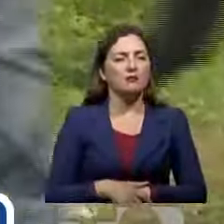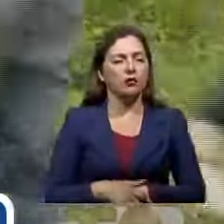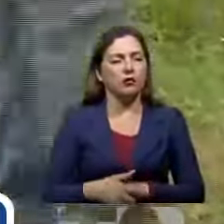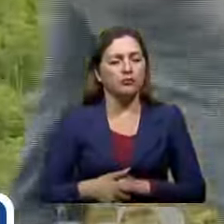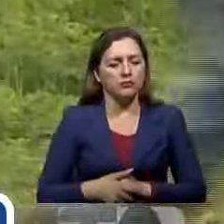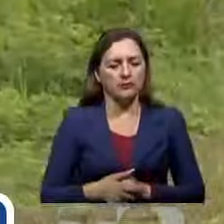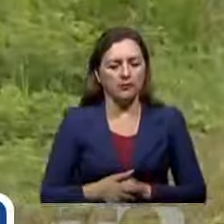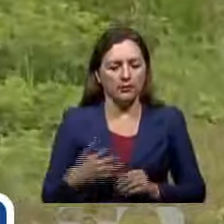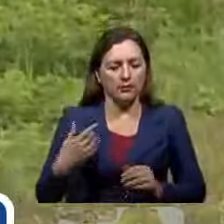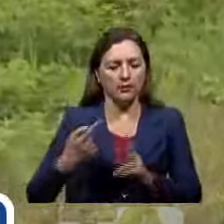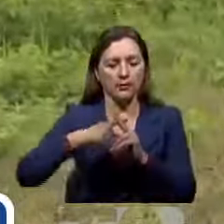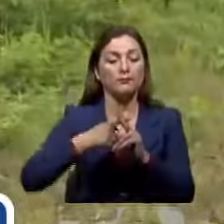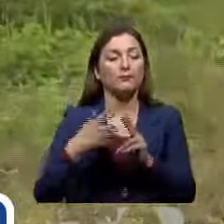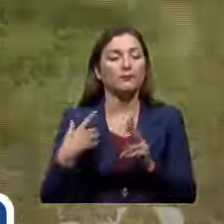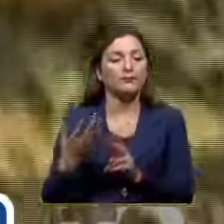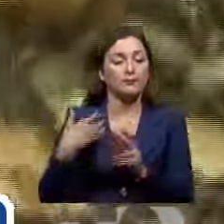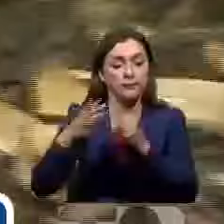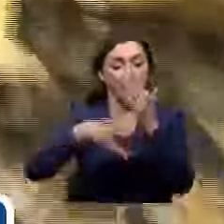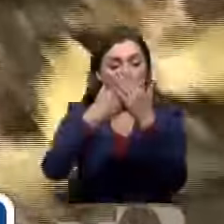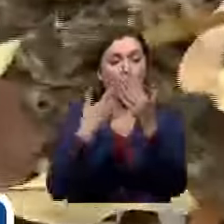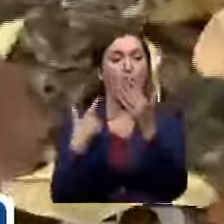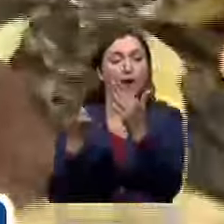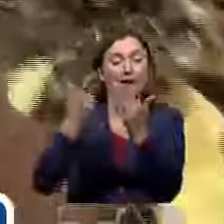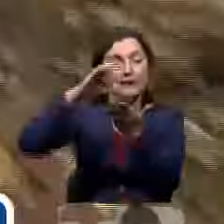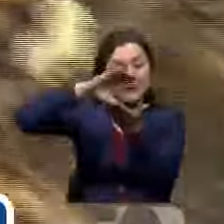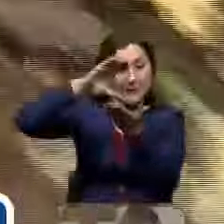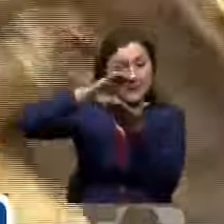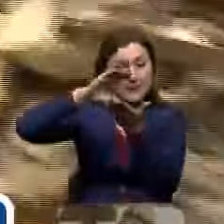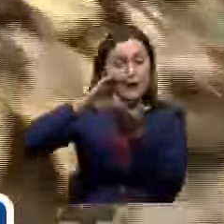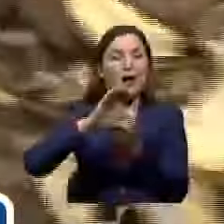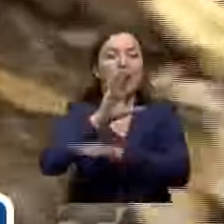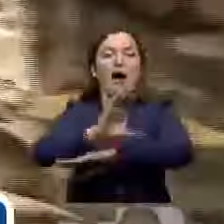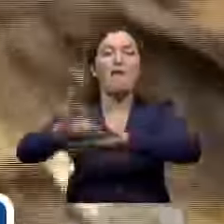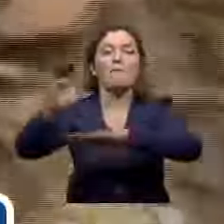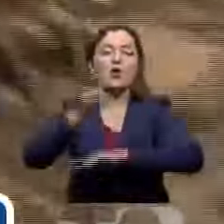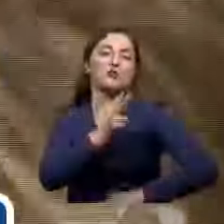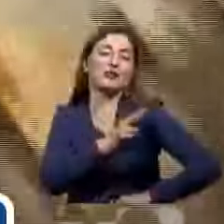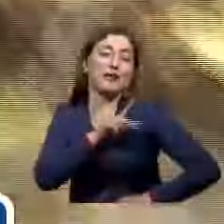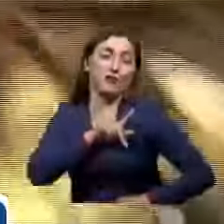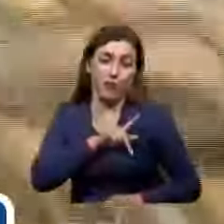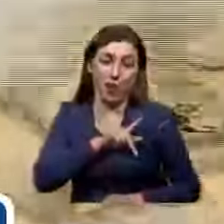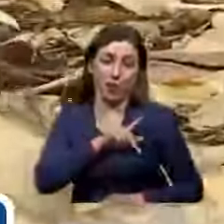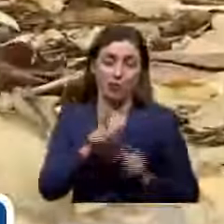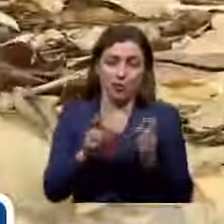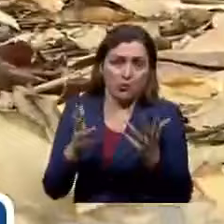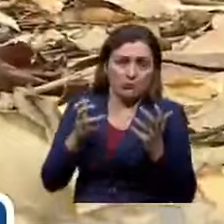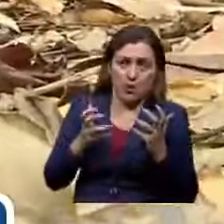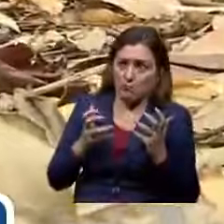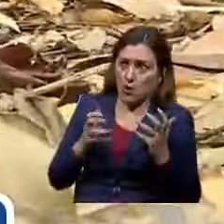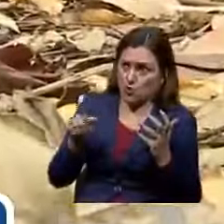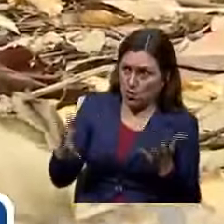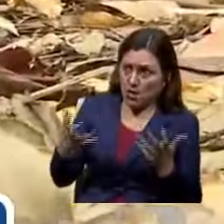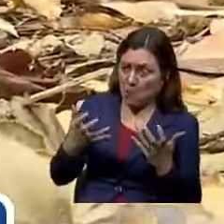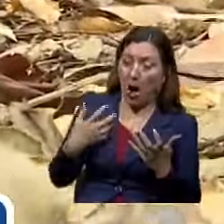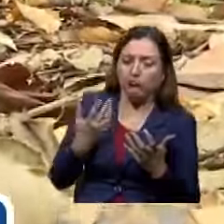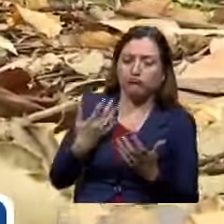El recorrido inicia desde el centro de interpretación en el campus del ESPOL, donde las personas que deseen hacer senderismo demorarán